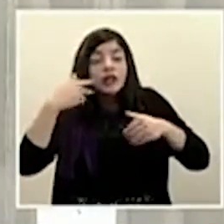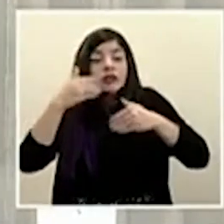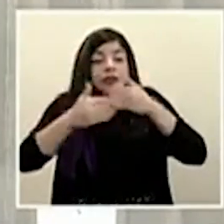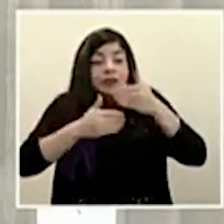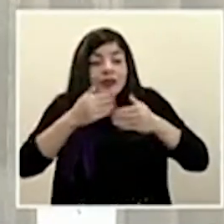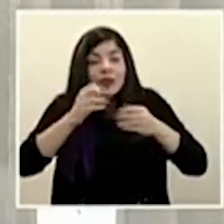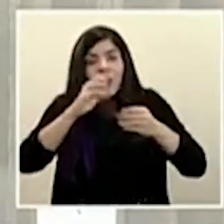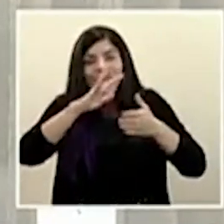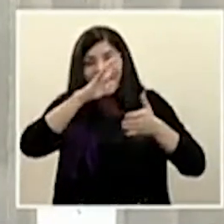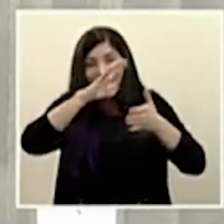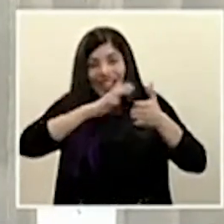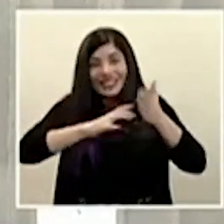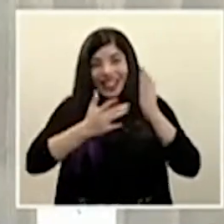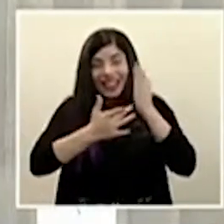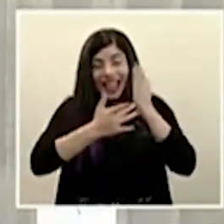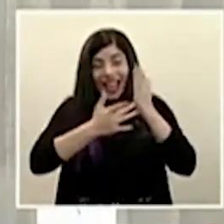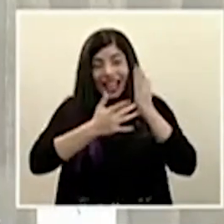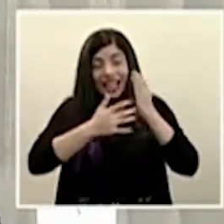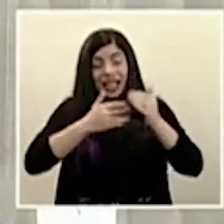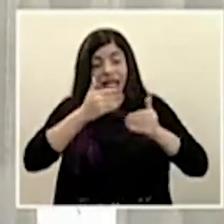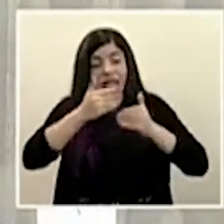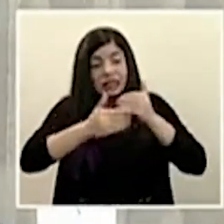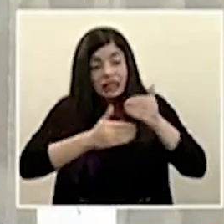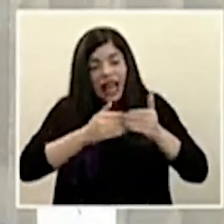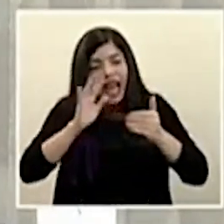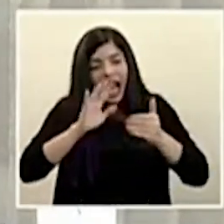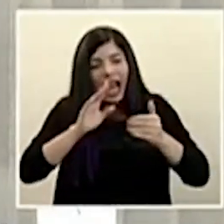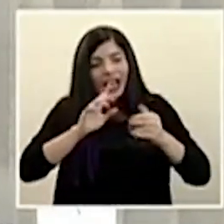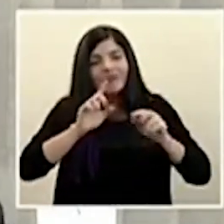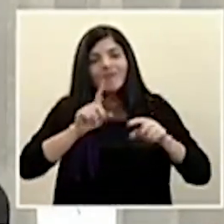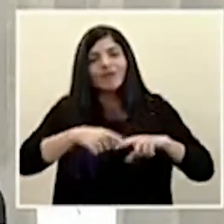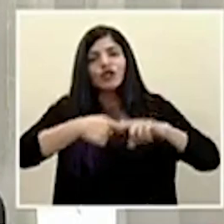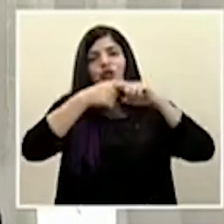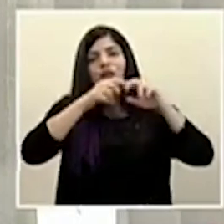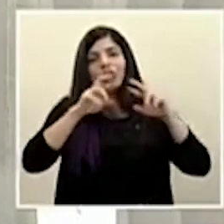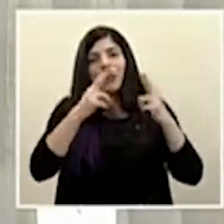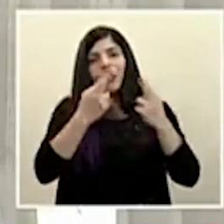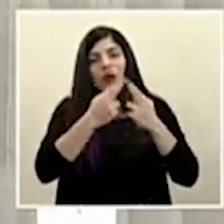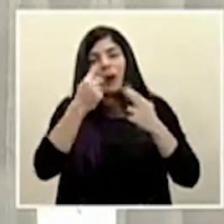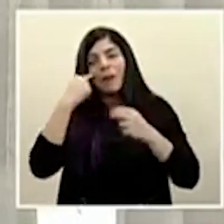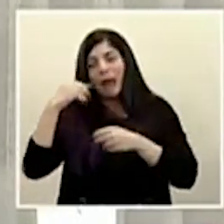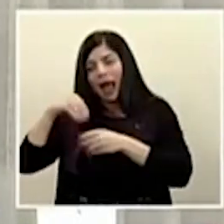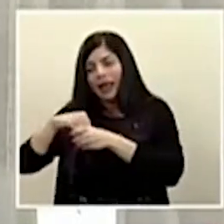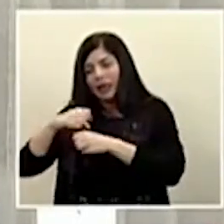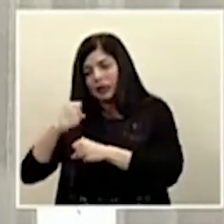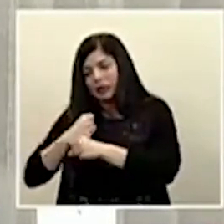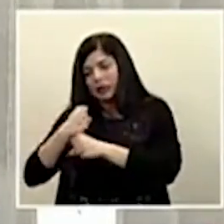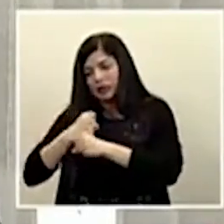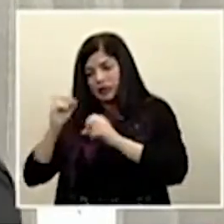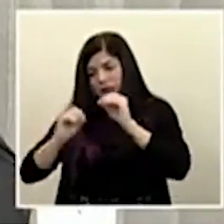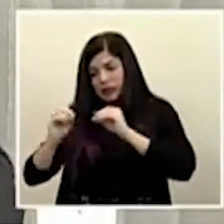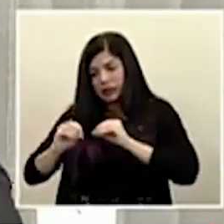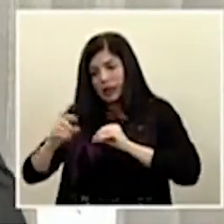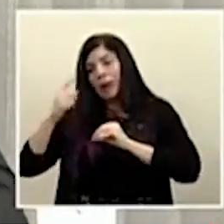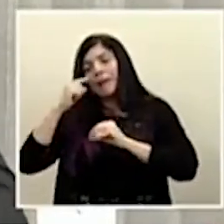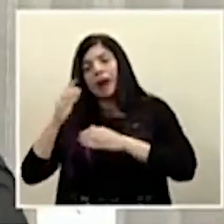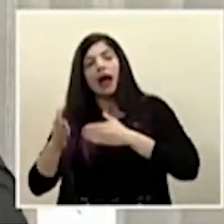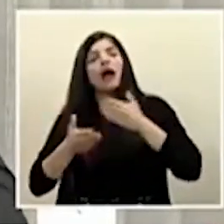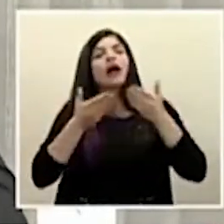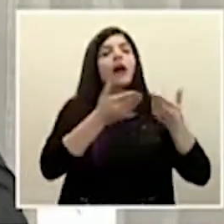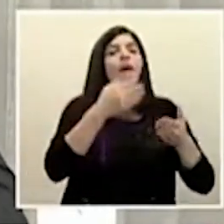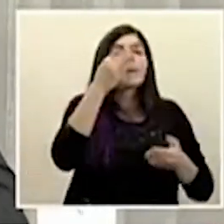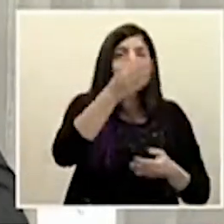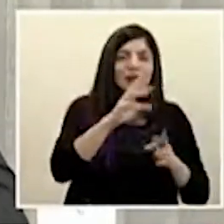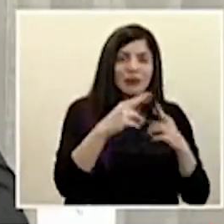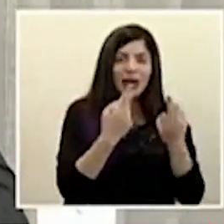los textos técnicos tengan que suspender una sesión para hacer el trabajo interno para llevarlo a una sesión próxima.